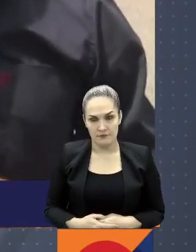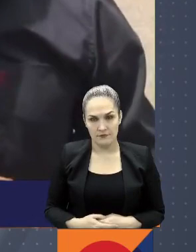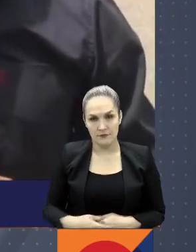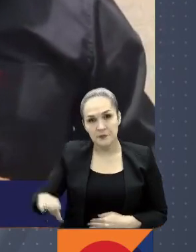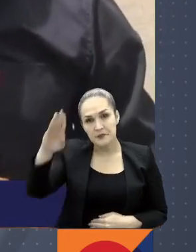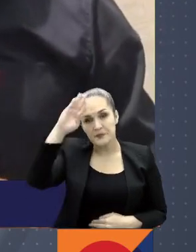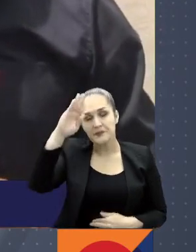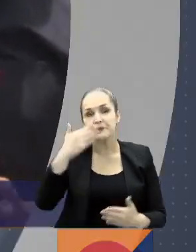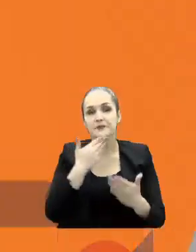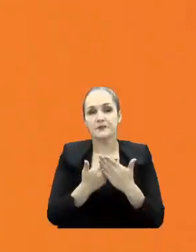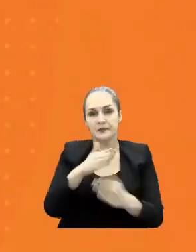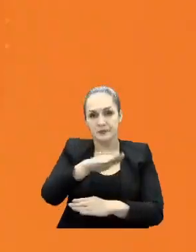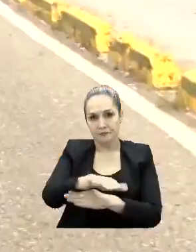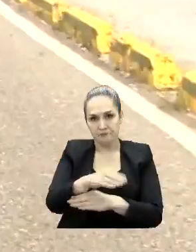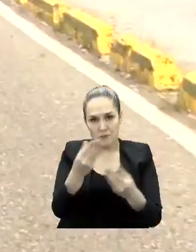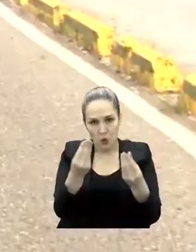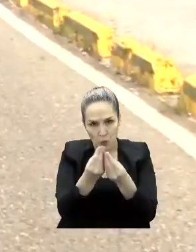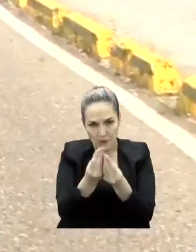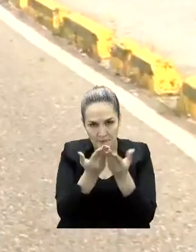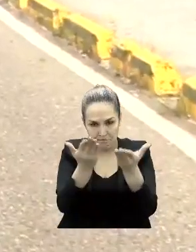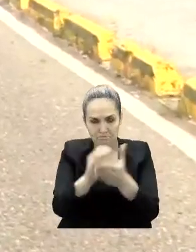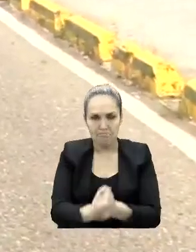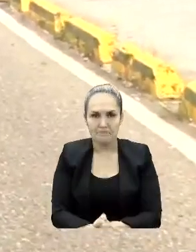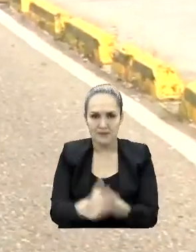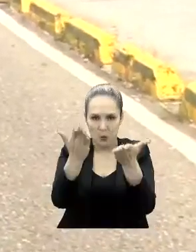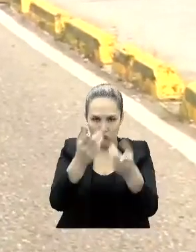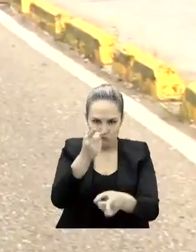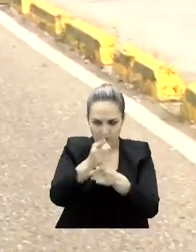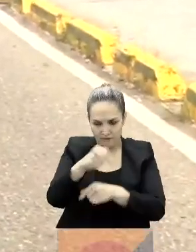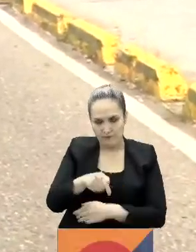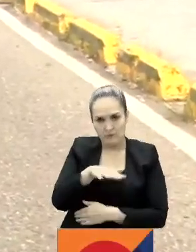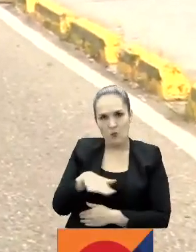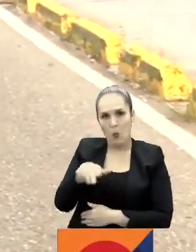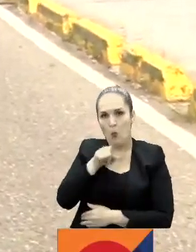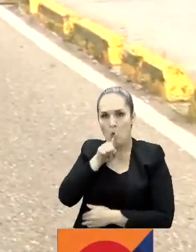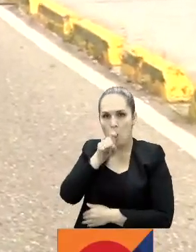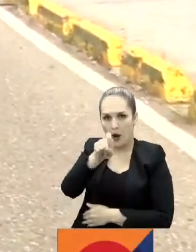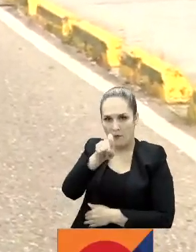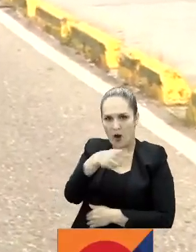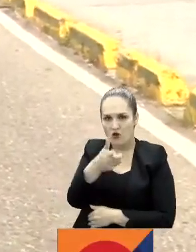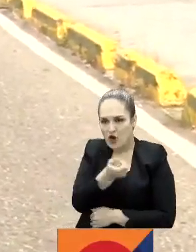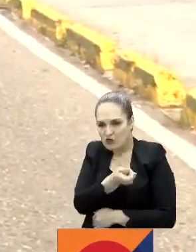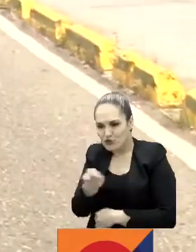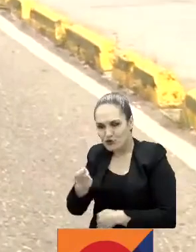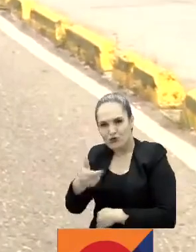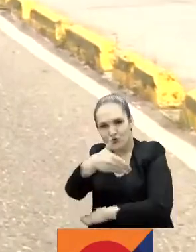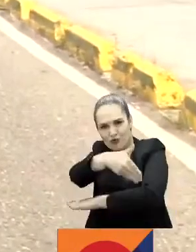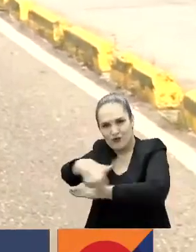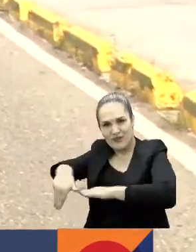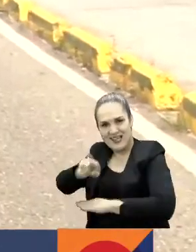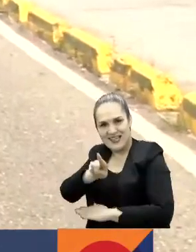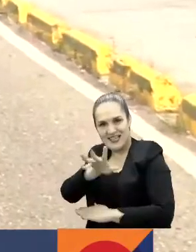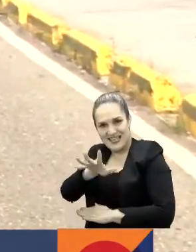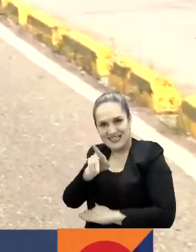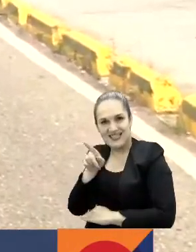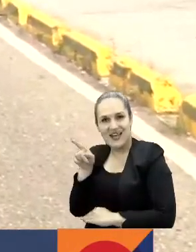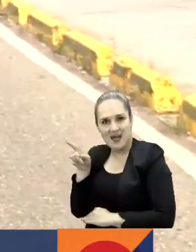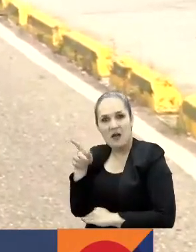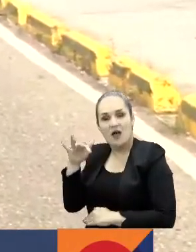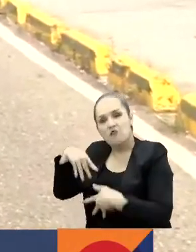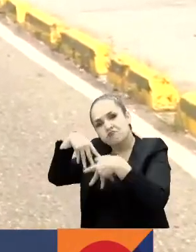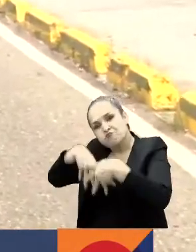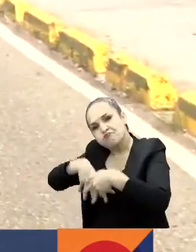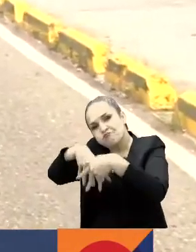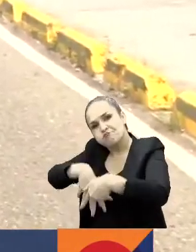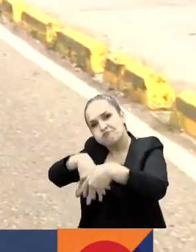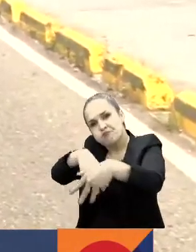Hola, muy buenas tardes, compañeros. Así es, los saludos de la ciudad de Bucaramanga sobre el sector de la Diagonal 15, donde hasta ahora los manifestantes pues hacen su recorrido